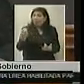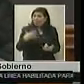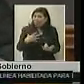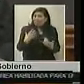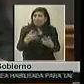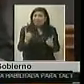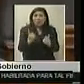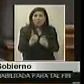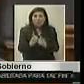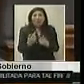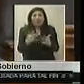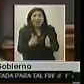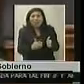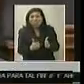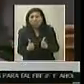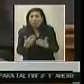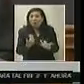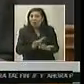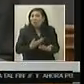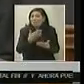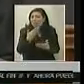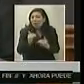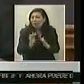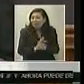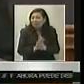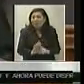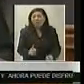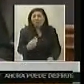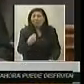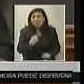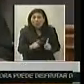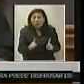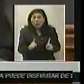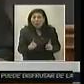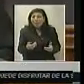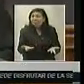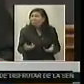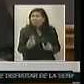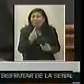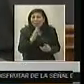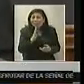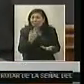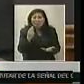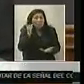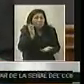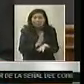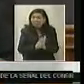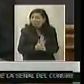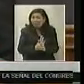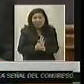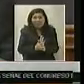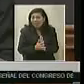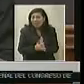había encontrado la brújula para poder gobernar. Lamentablemente, presidente, ello no ha sucedido. Y